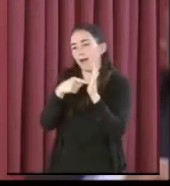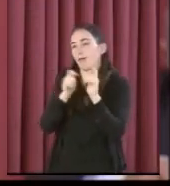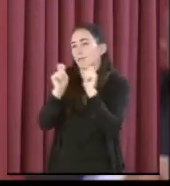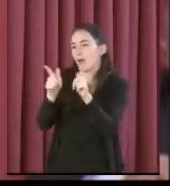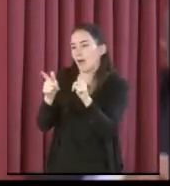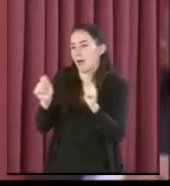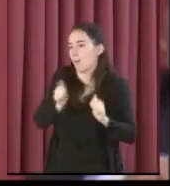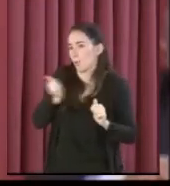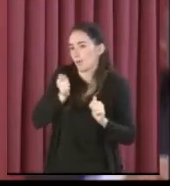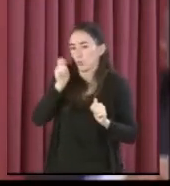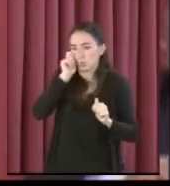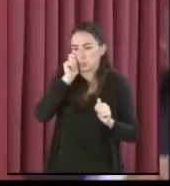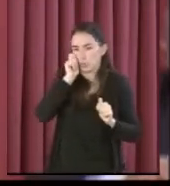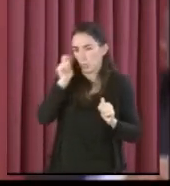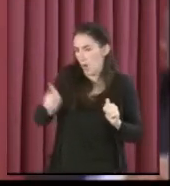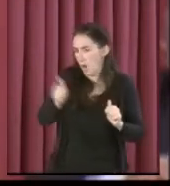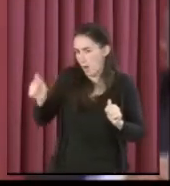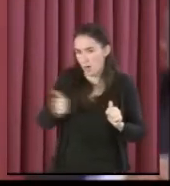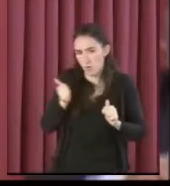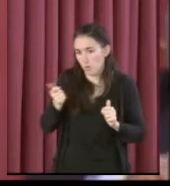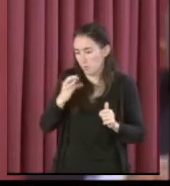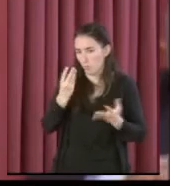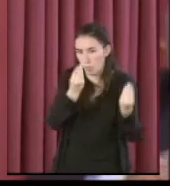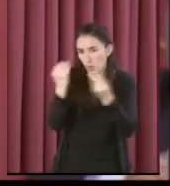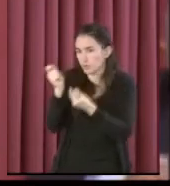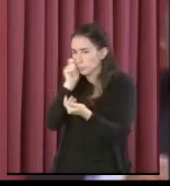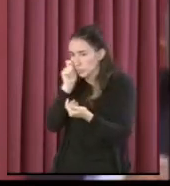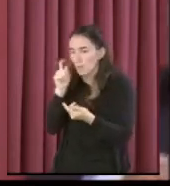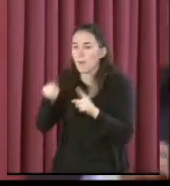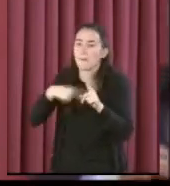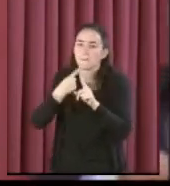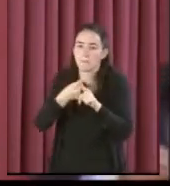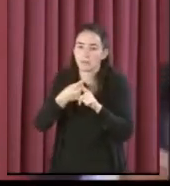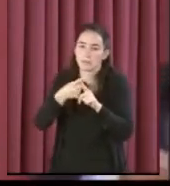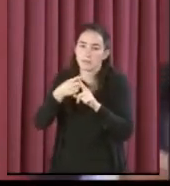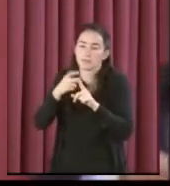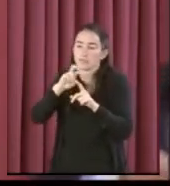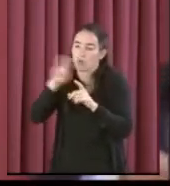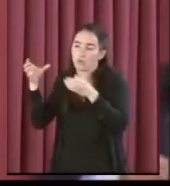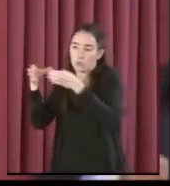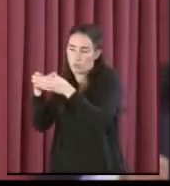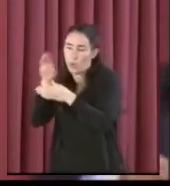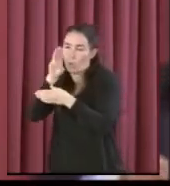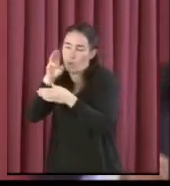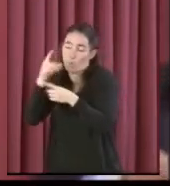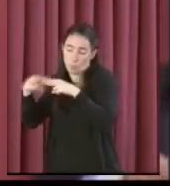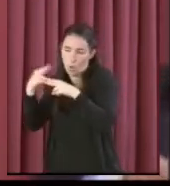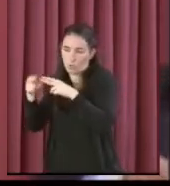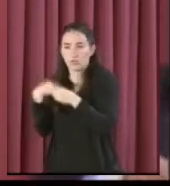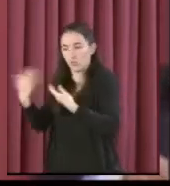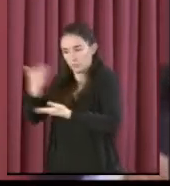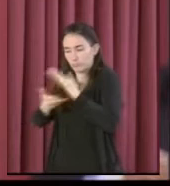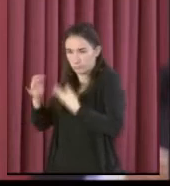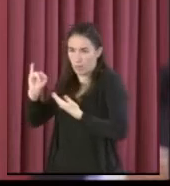potencial turístico de la ciudad y que surge del compromiso también con otra fuerza política. Todas estas